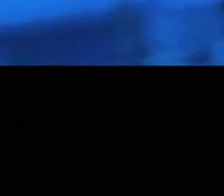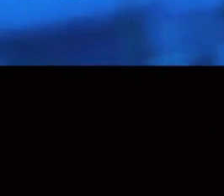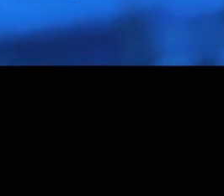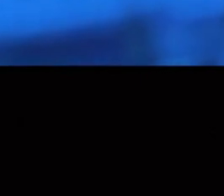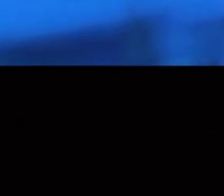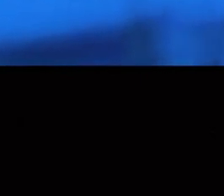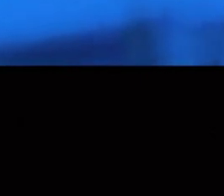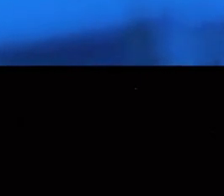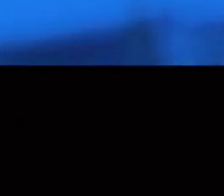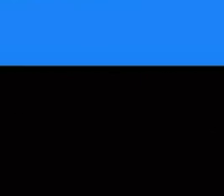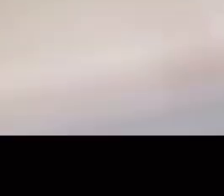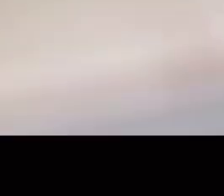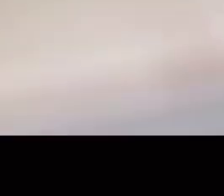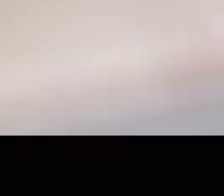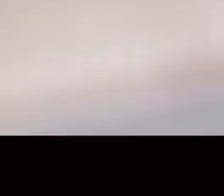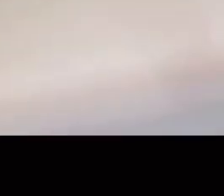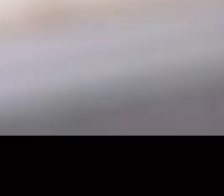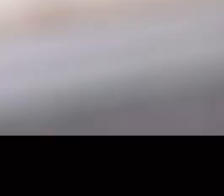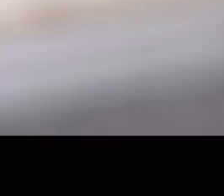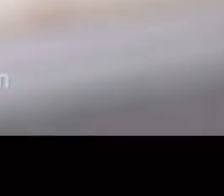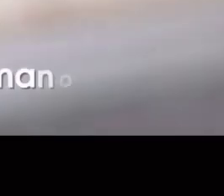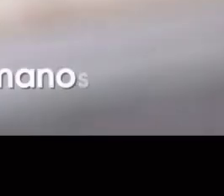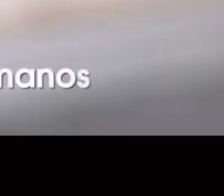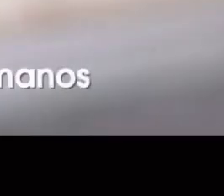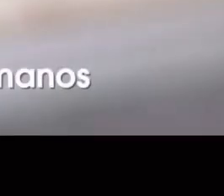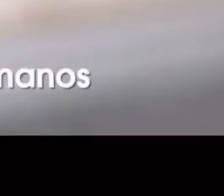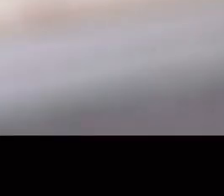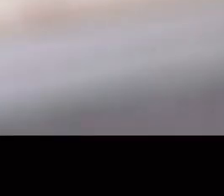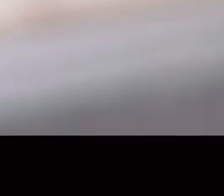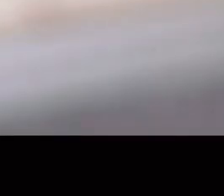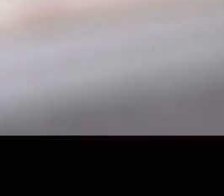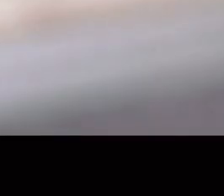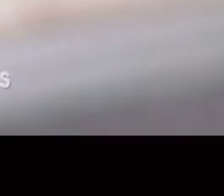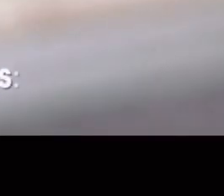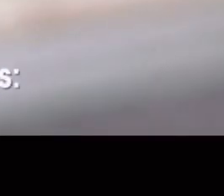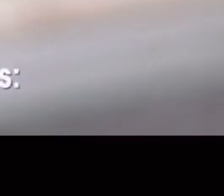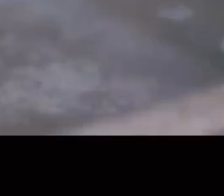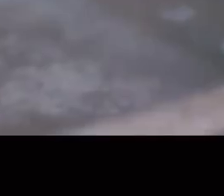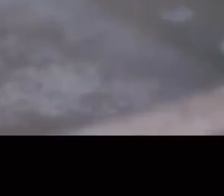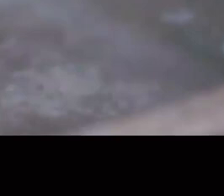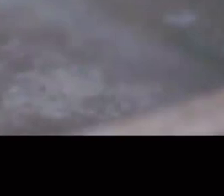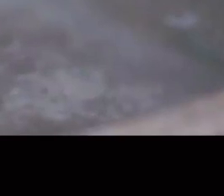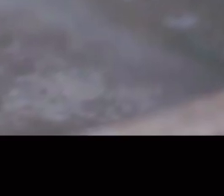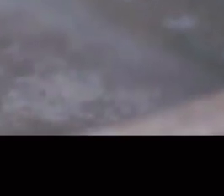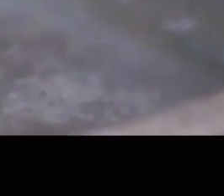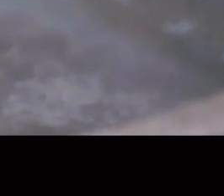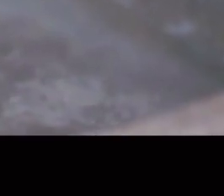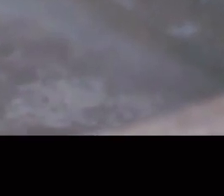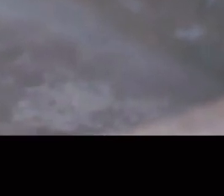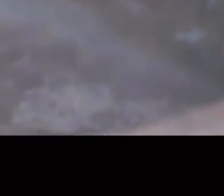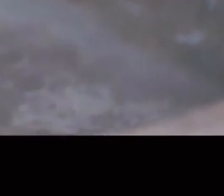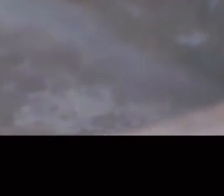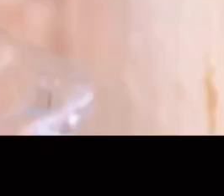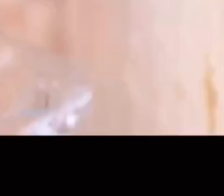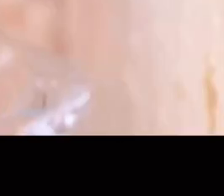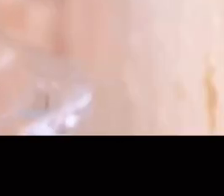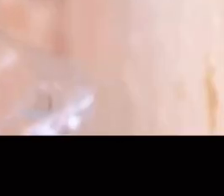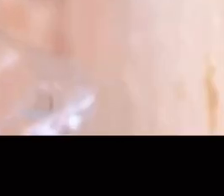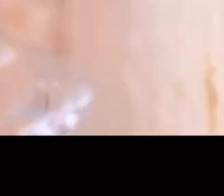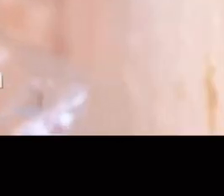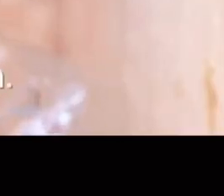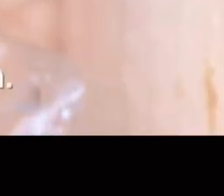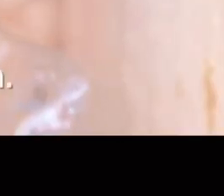al coronavirus. Así yo le evito. Para un correcto lavado de manos, seguí los siguientes pasos. Mojate las manos bien,